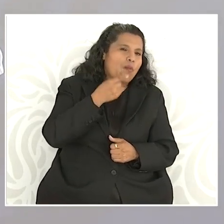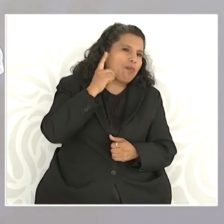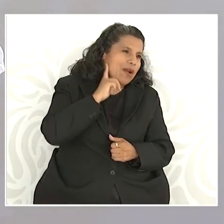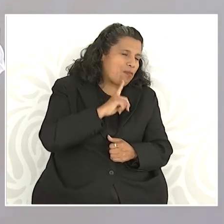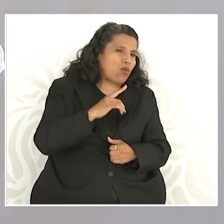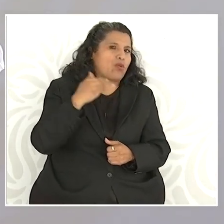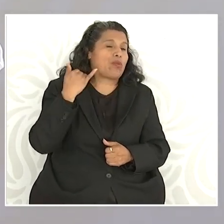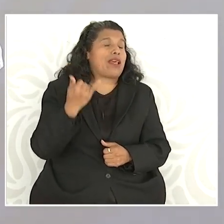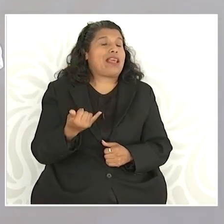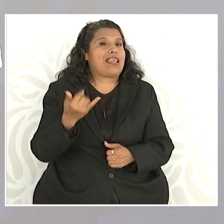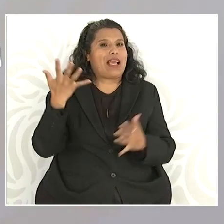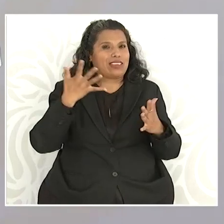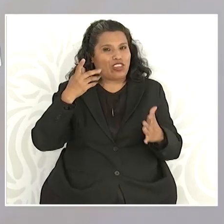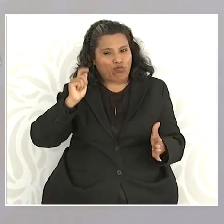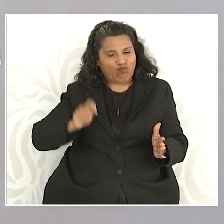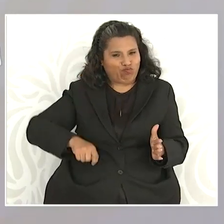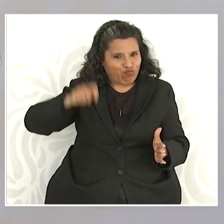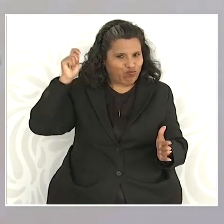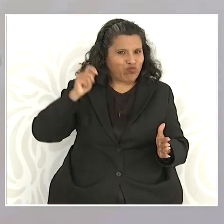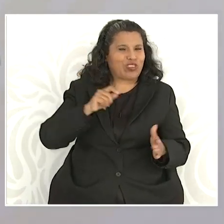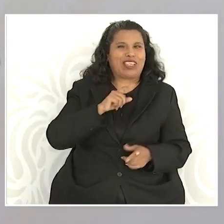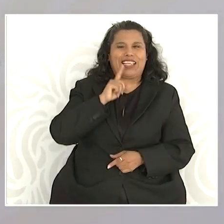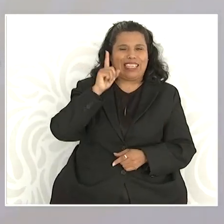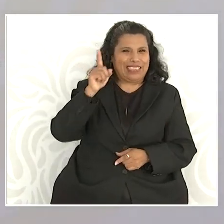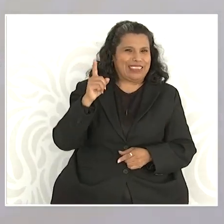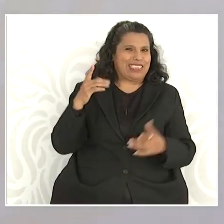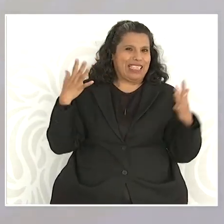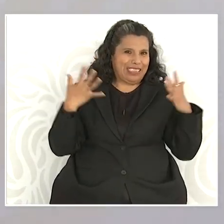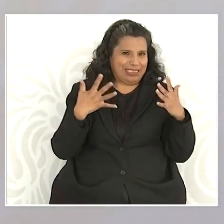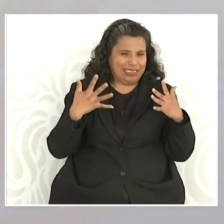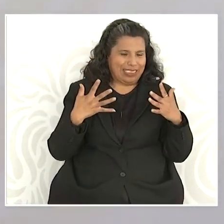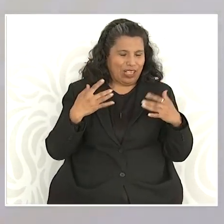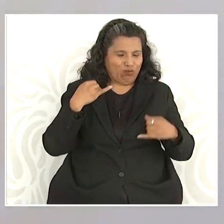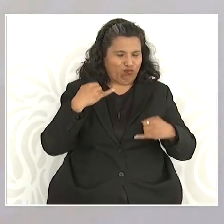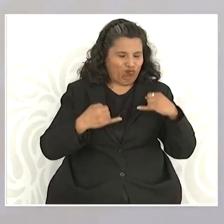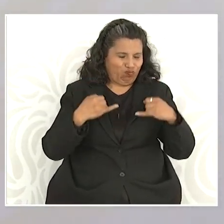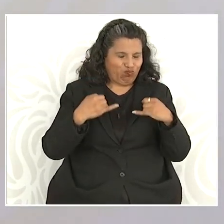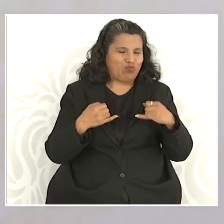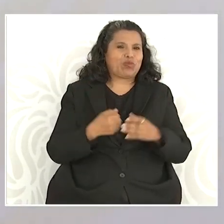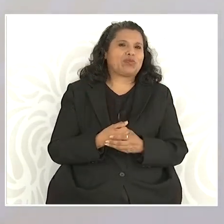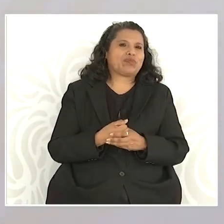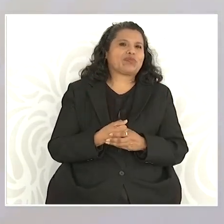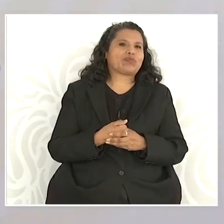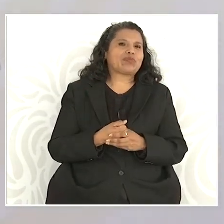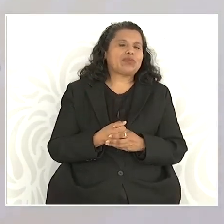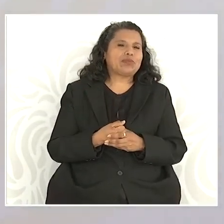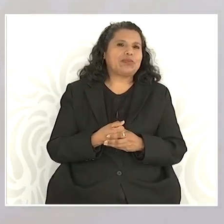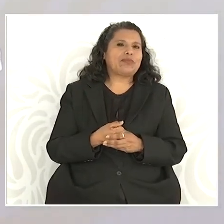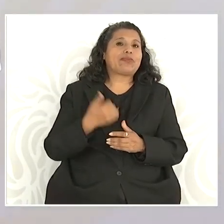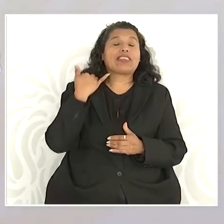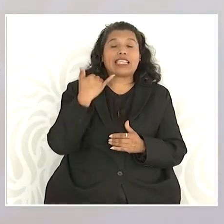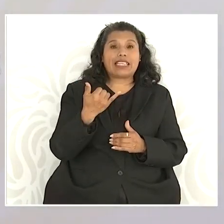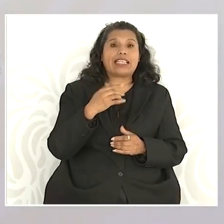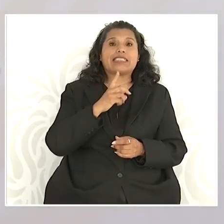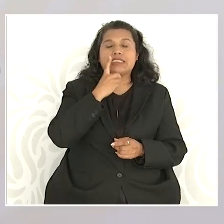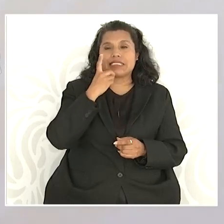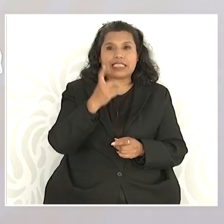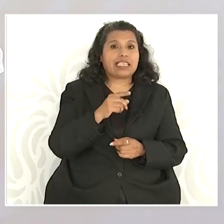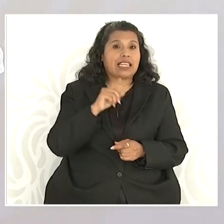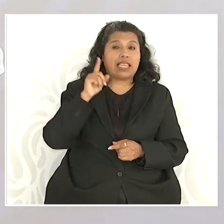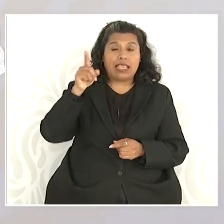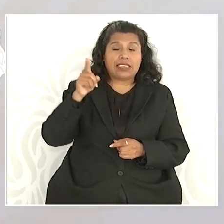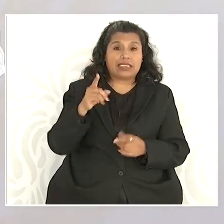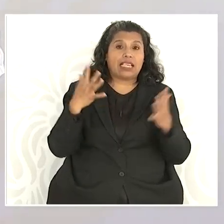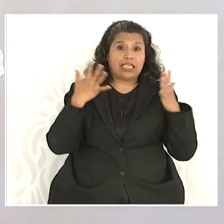magistrados y las y los ministros de la Suprema Corte de Justicia de la Nación ya no sean electos por